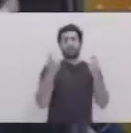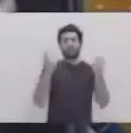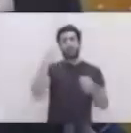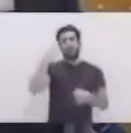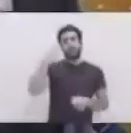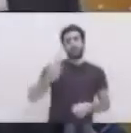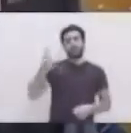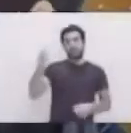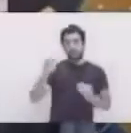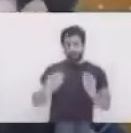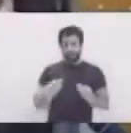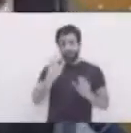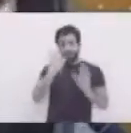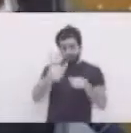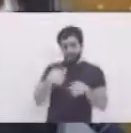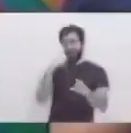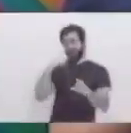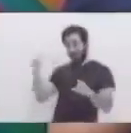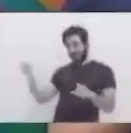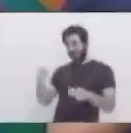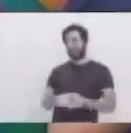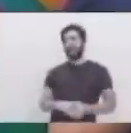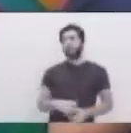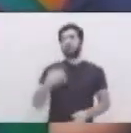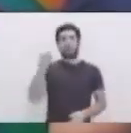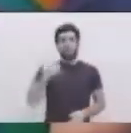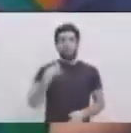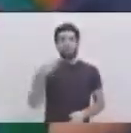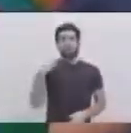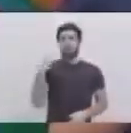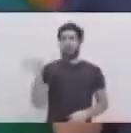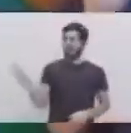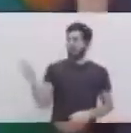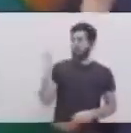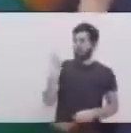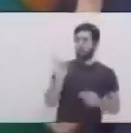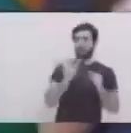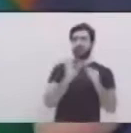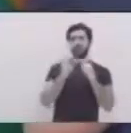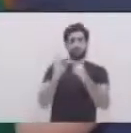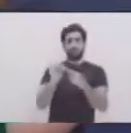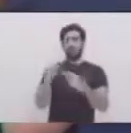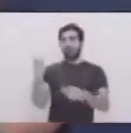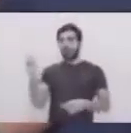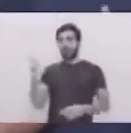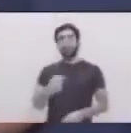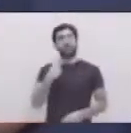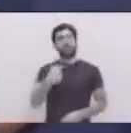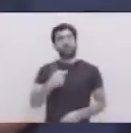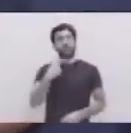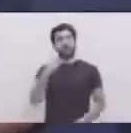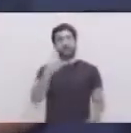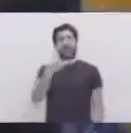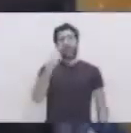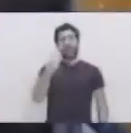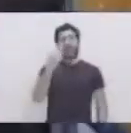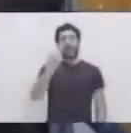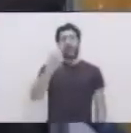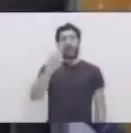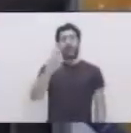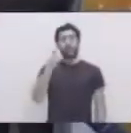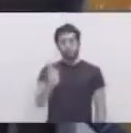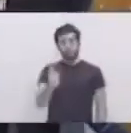del Niño. Así que no se muevan de donde están. Hoy tenemos una invitada muy especial que es la maestra Laura de UNICEF. Así que